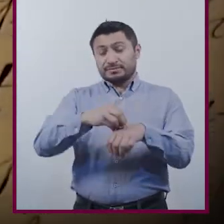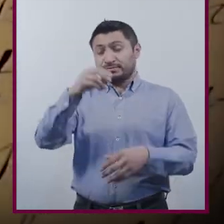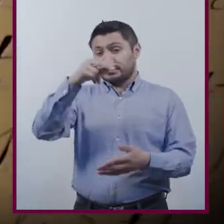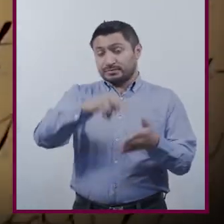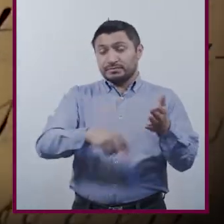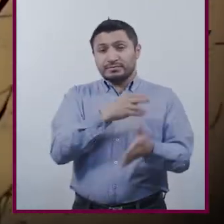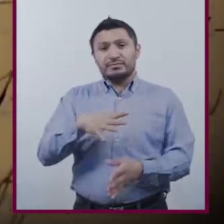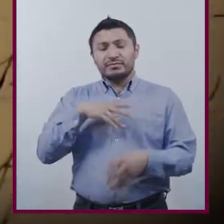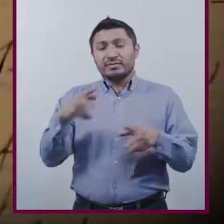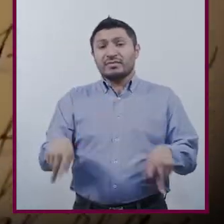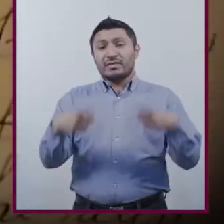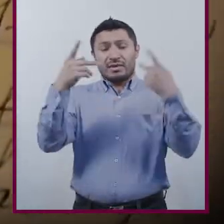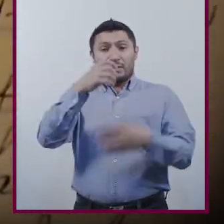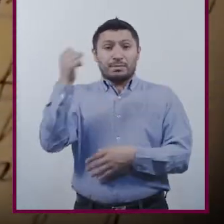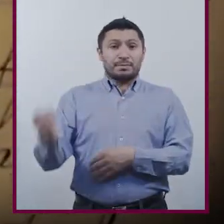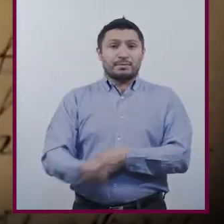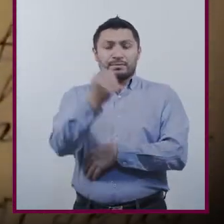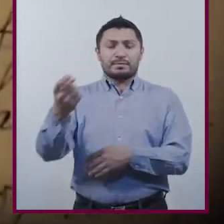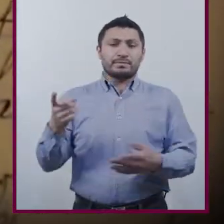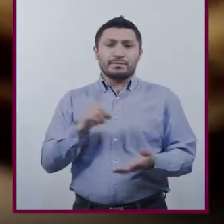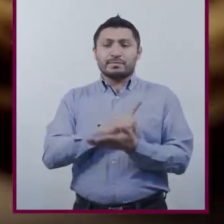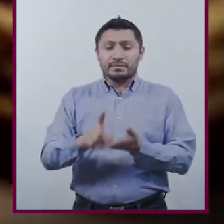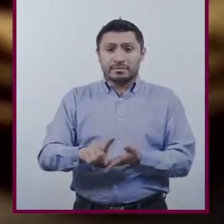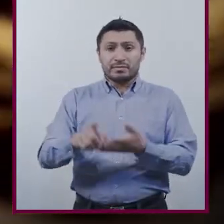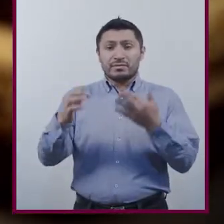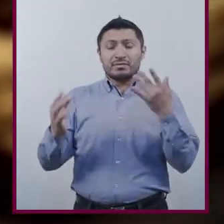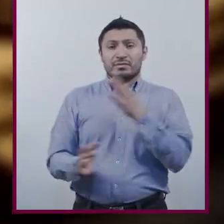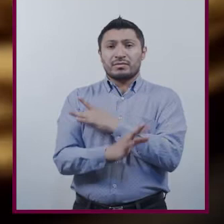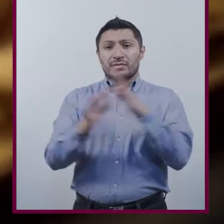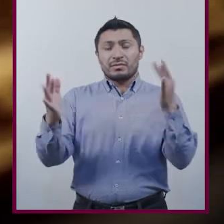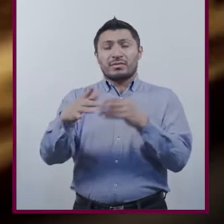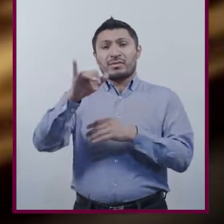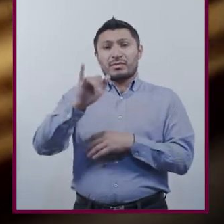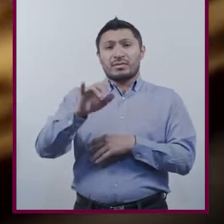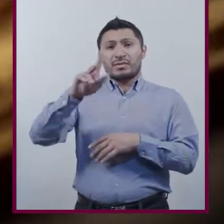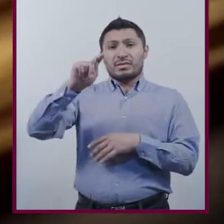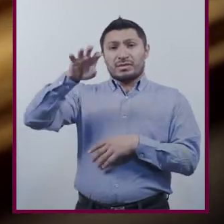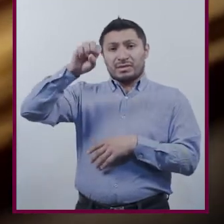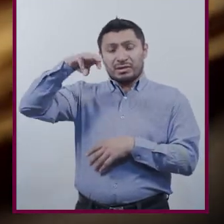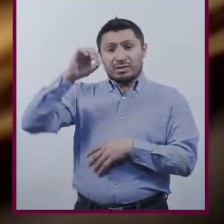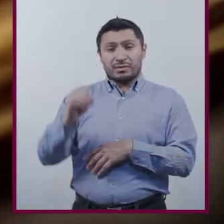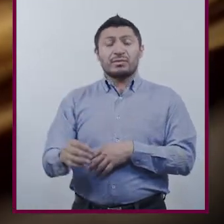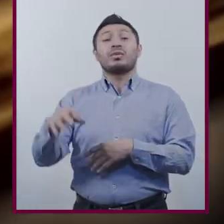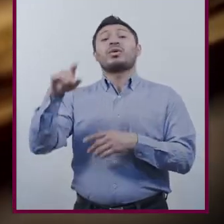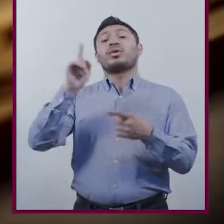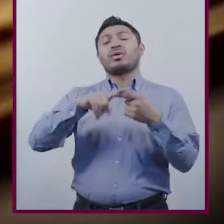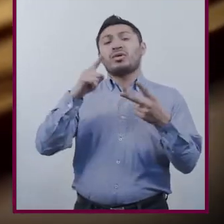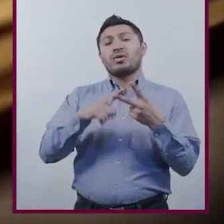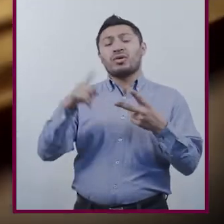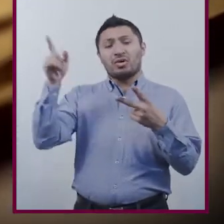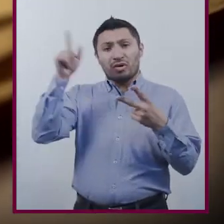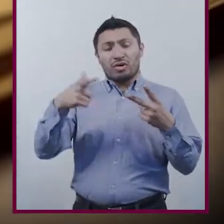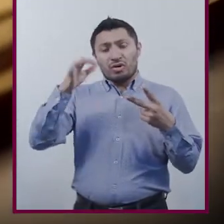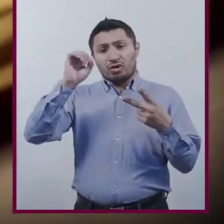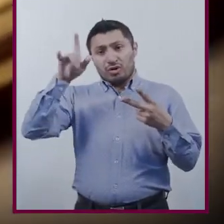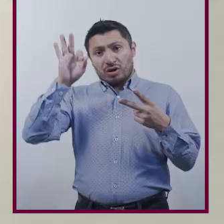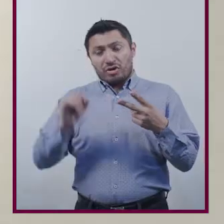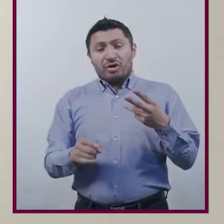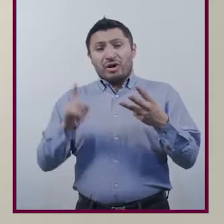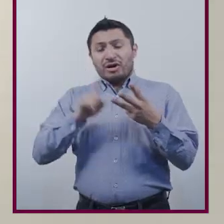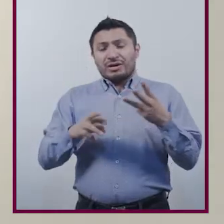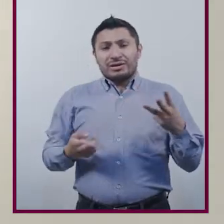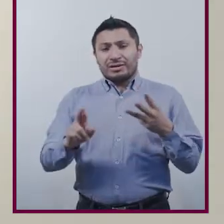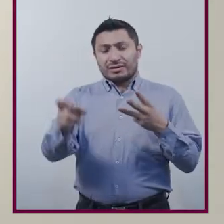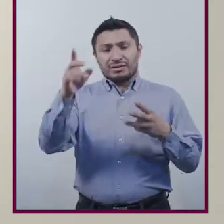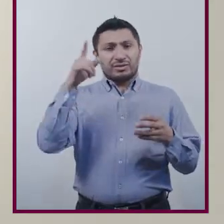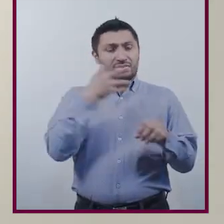vendido a perpetuidad el derecho de tránsito por el Istmo de Tehuantepec, el Golfo de California y el río Colorado a los Estados